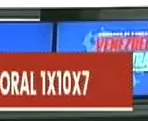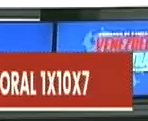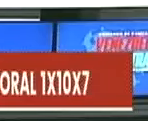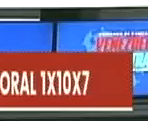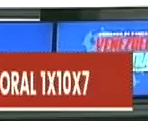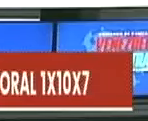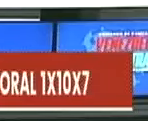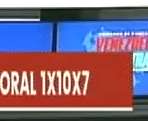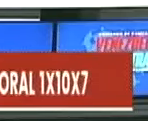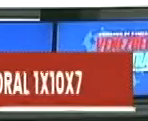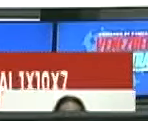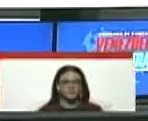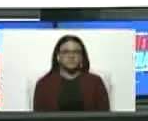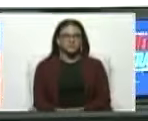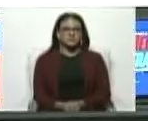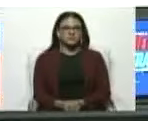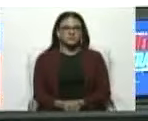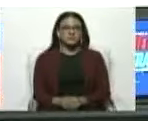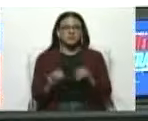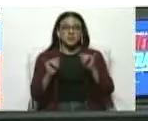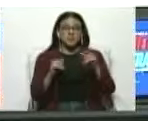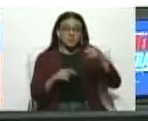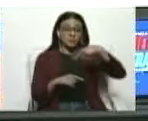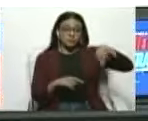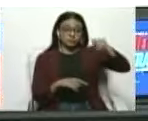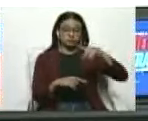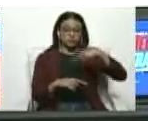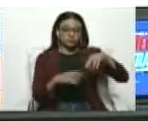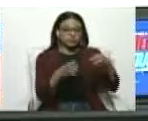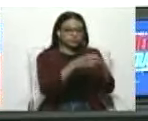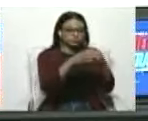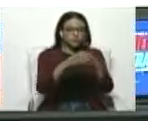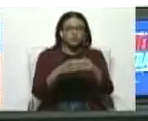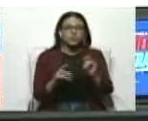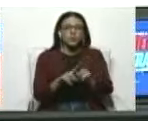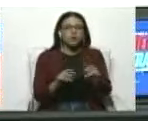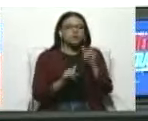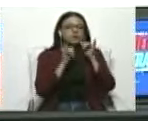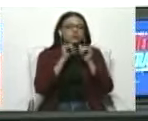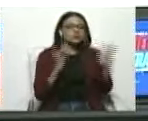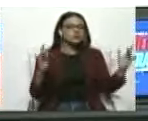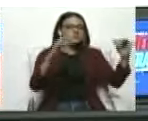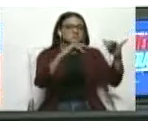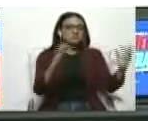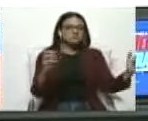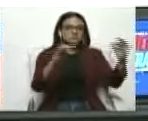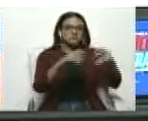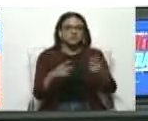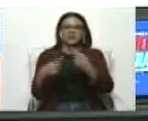gente, en los de ellos, ¿no? Y montarán su, ¿cómo se llama? Su